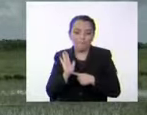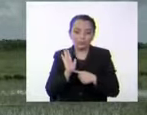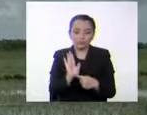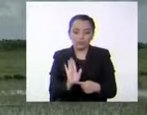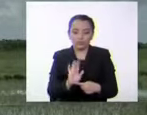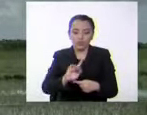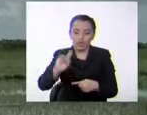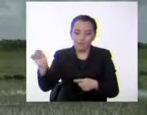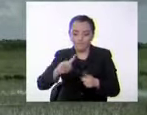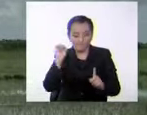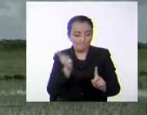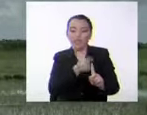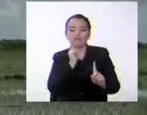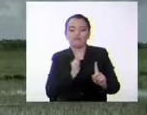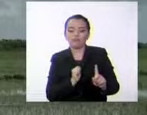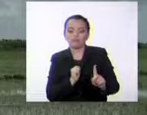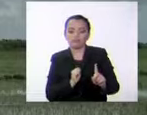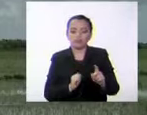en rana.